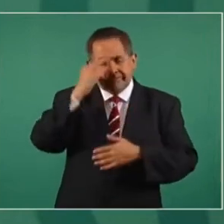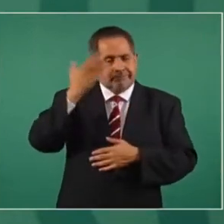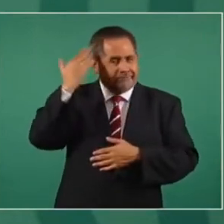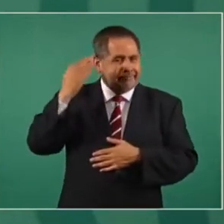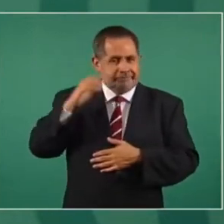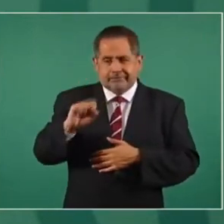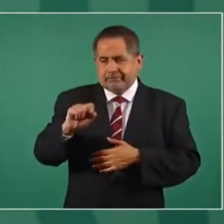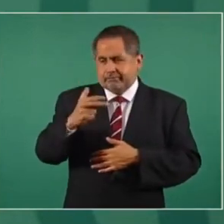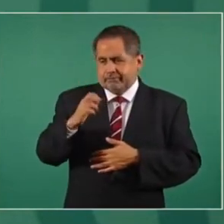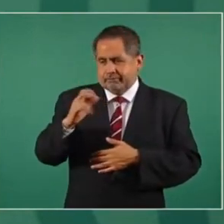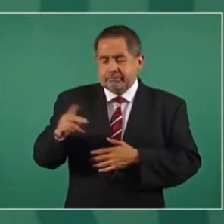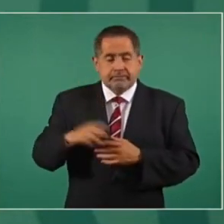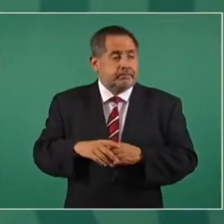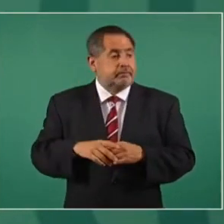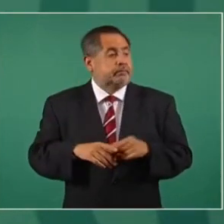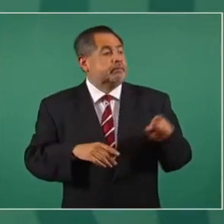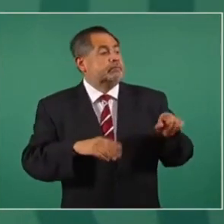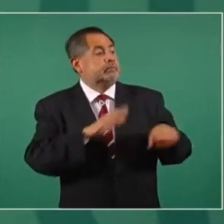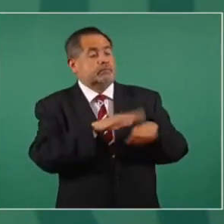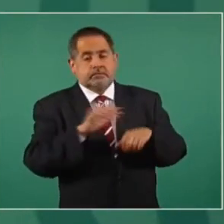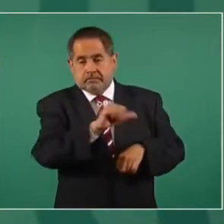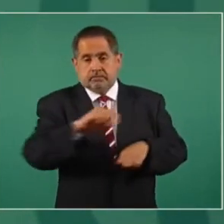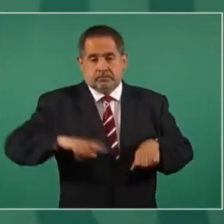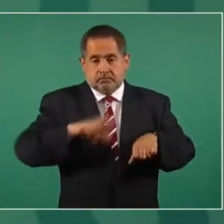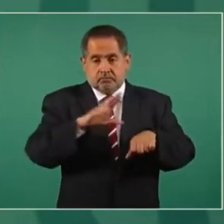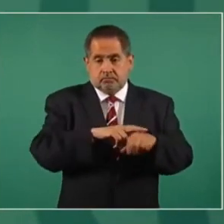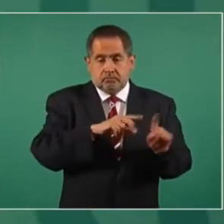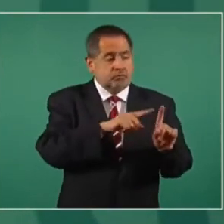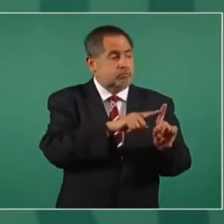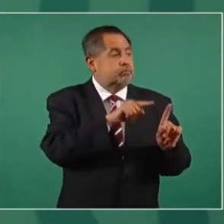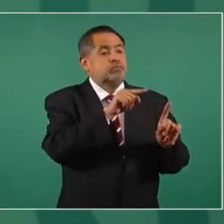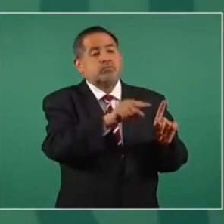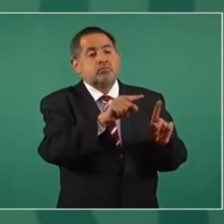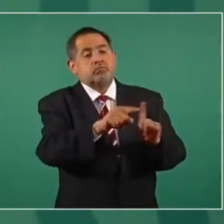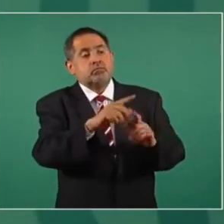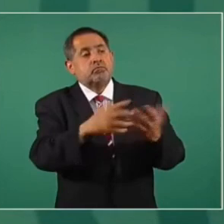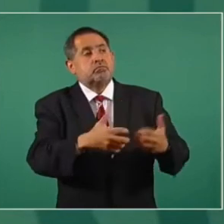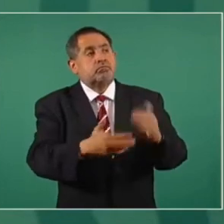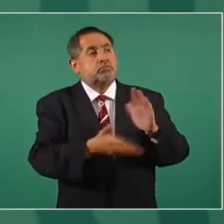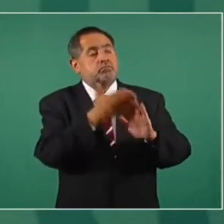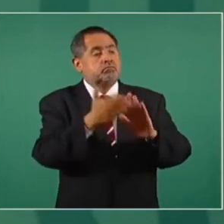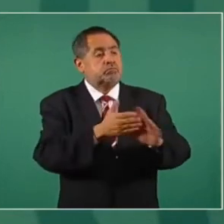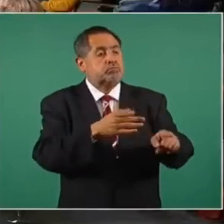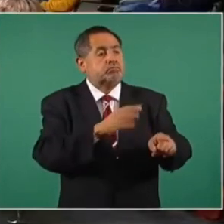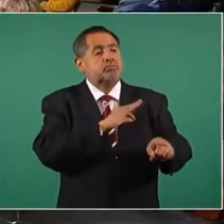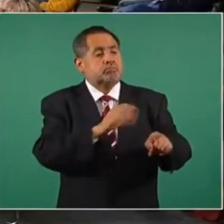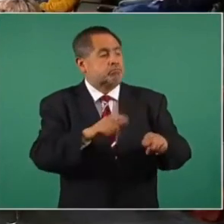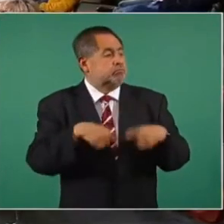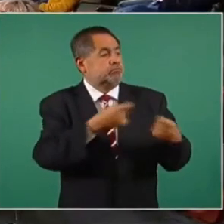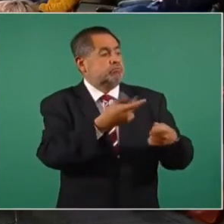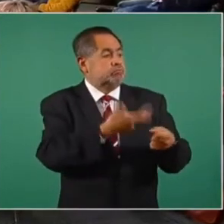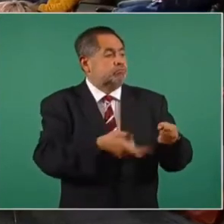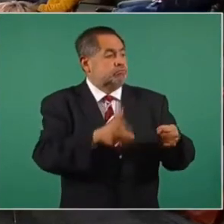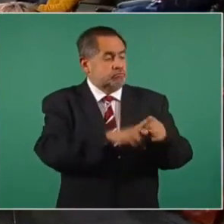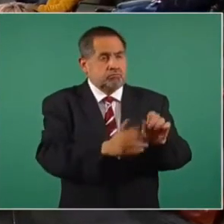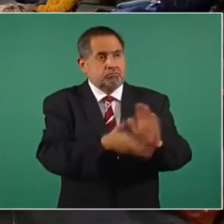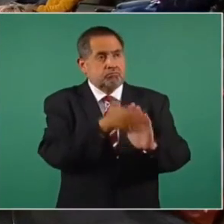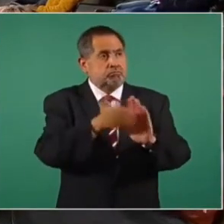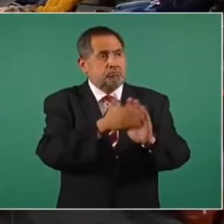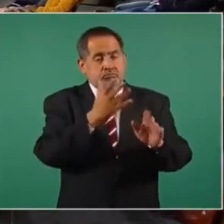esta empresa te puede construir un hospital